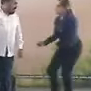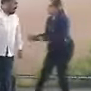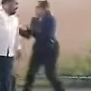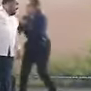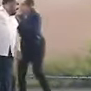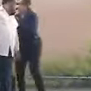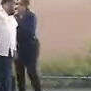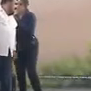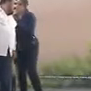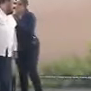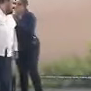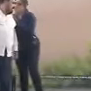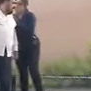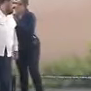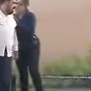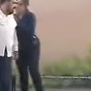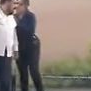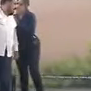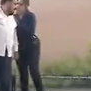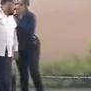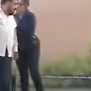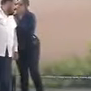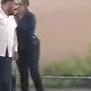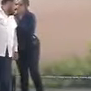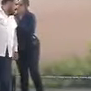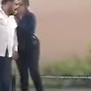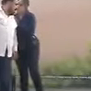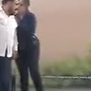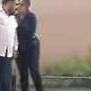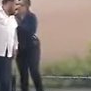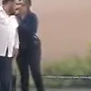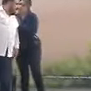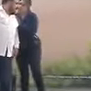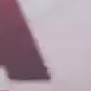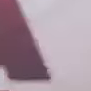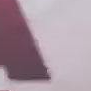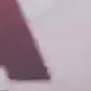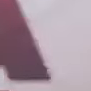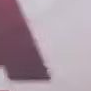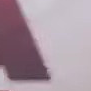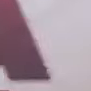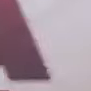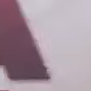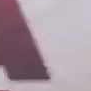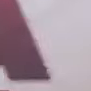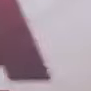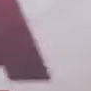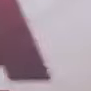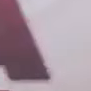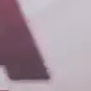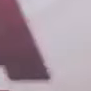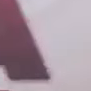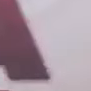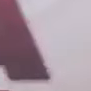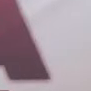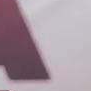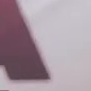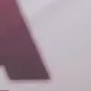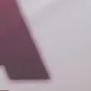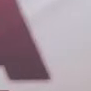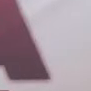Amigas, amigos de Chalco, solo me resta decir porque